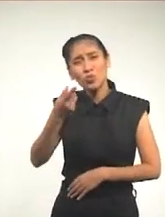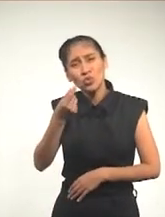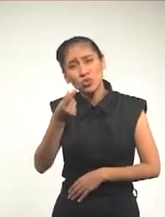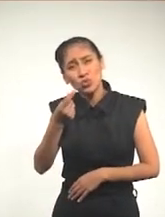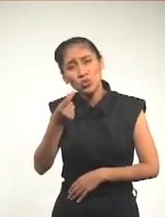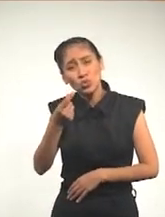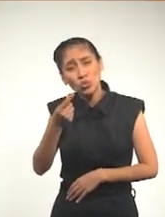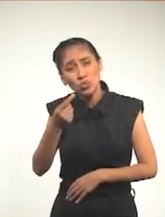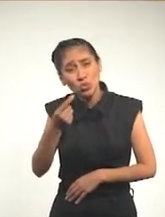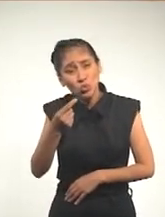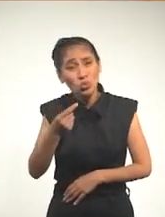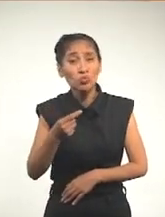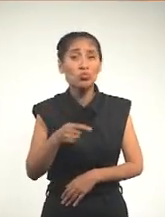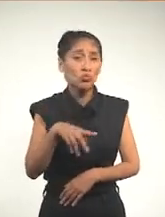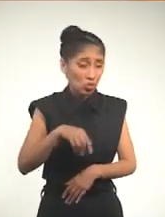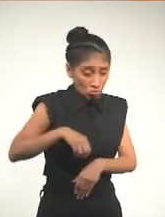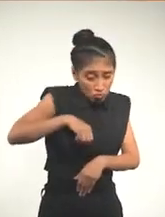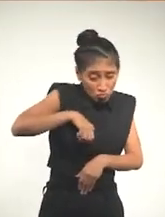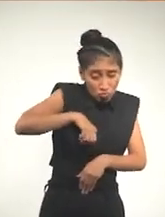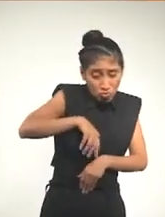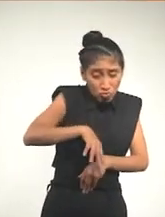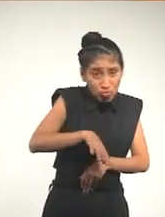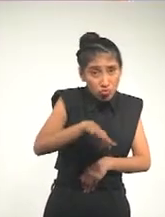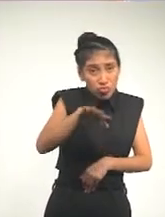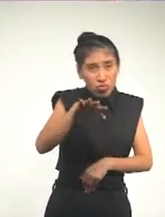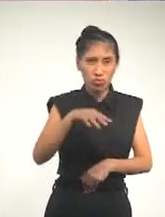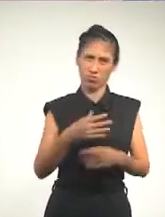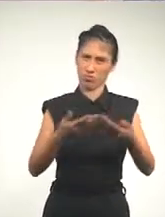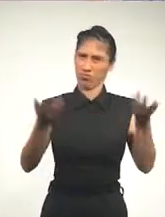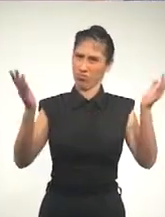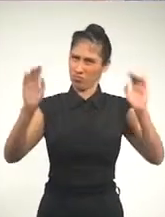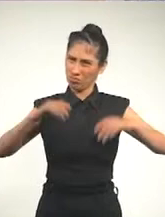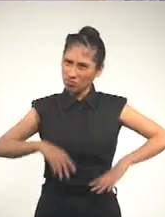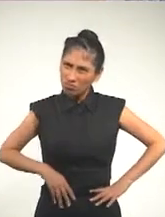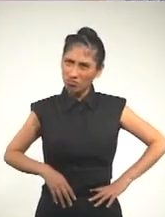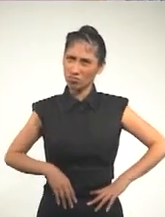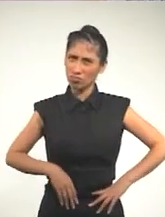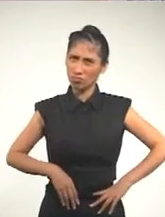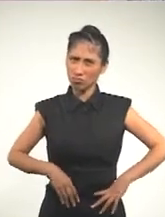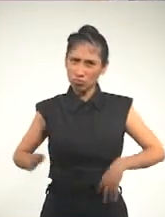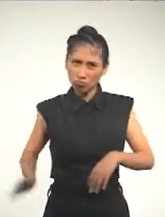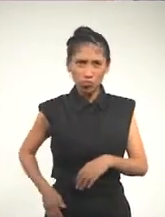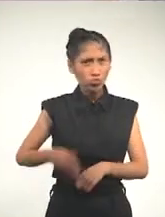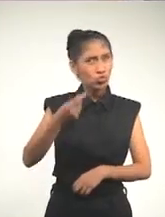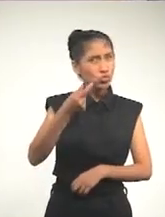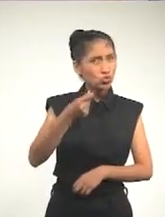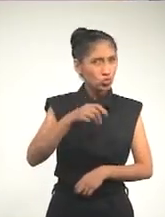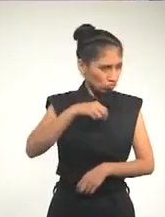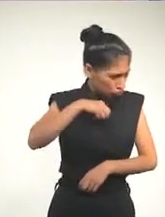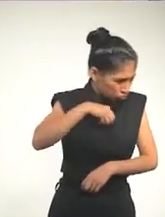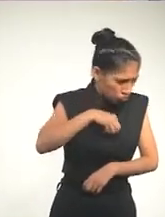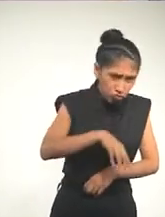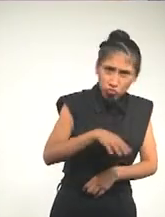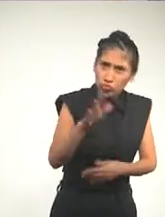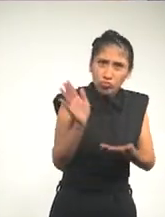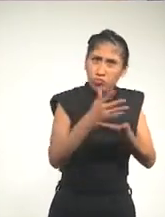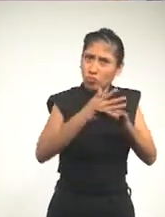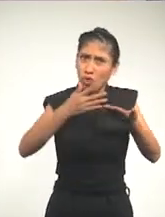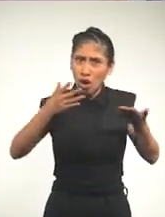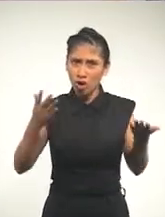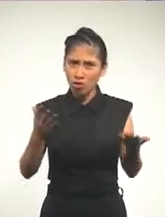Chancay se orinó anoche dentro de la casa. ¡Pero qué raro! Chancay nunca se ha orinado en la